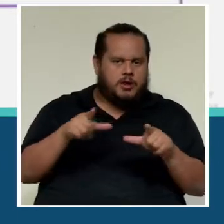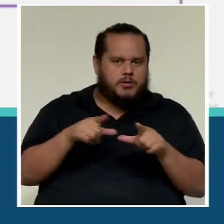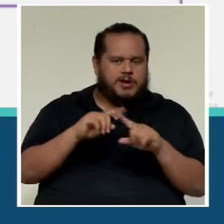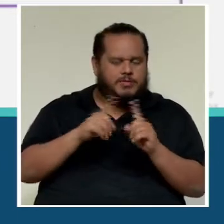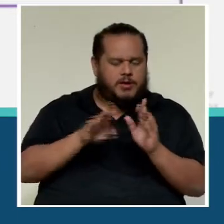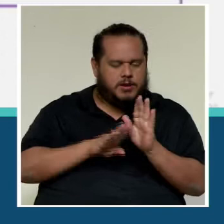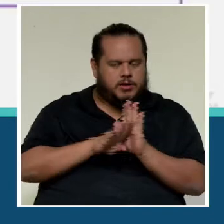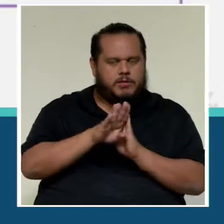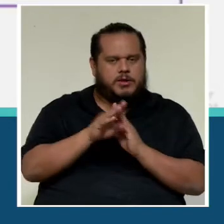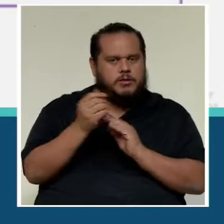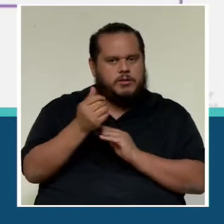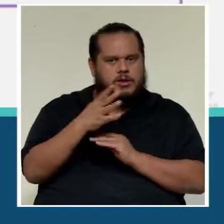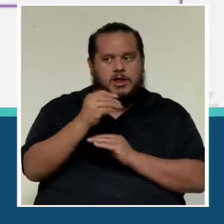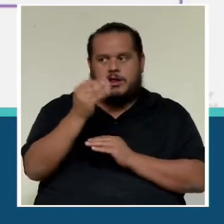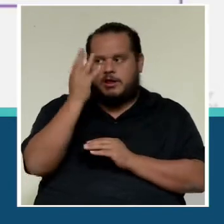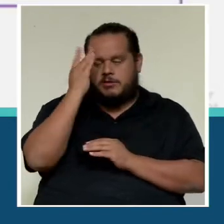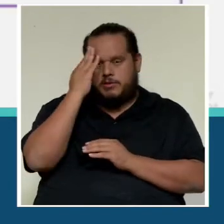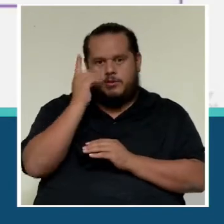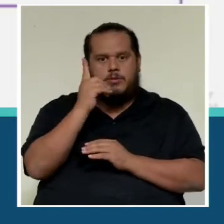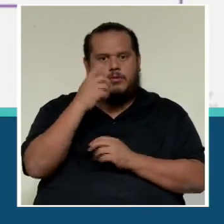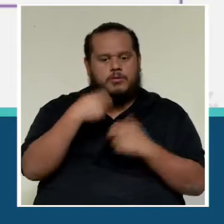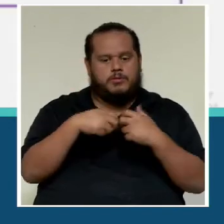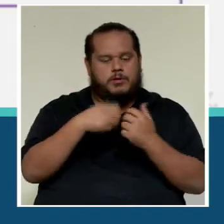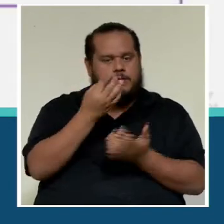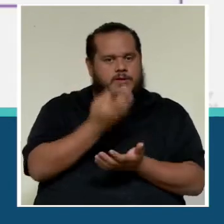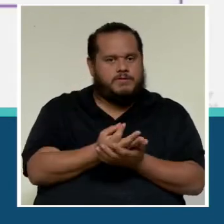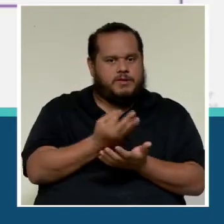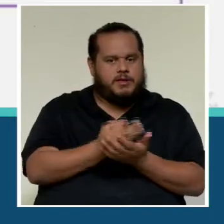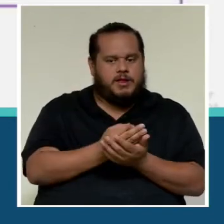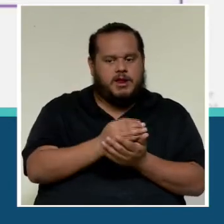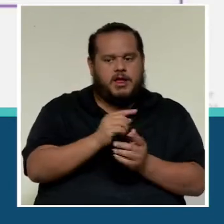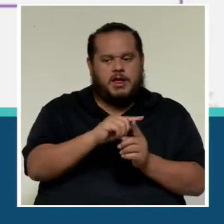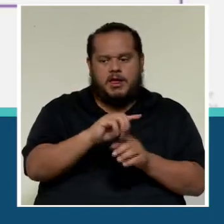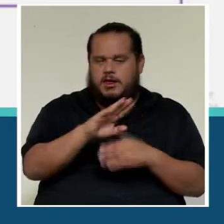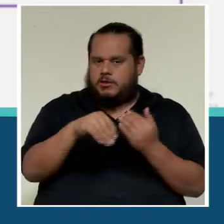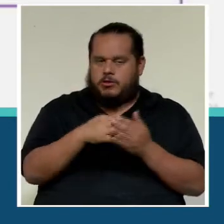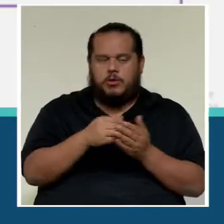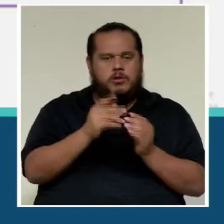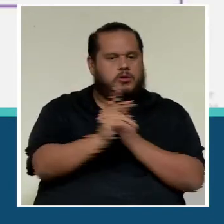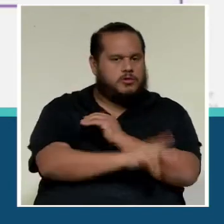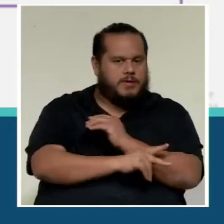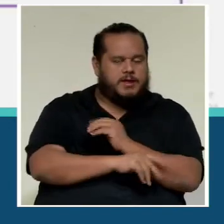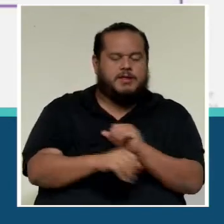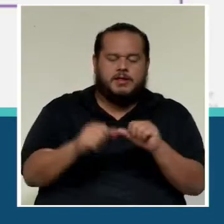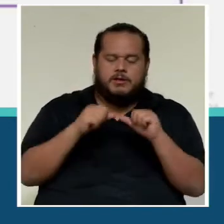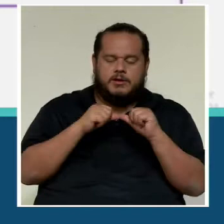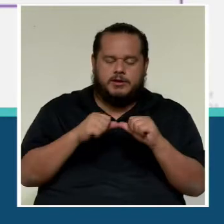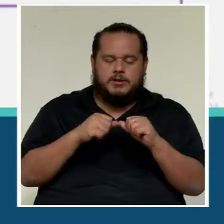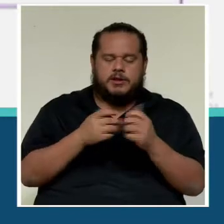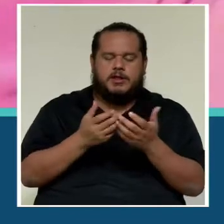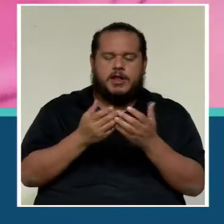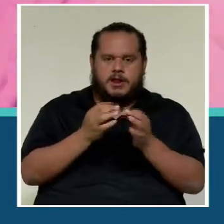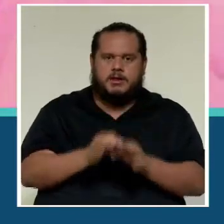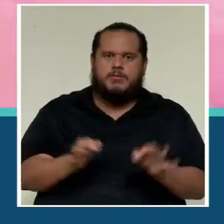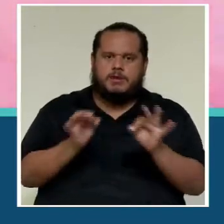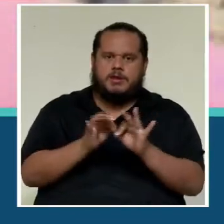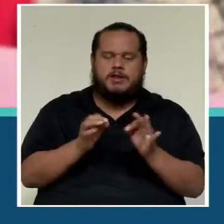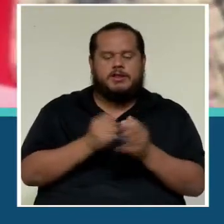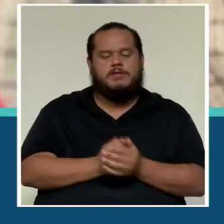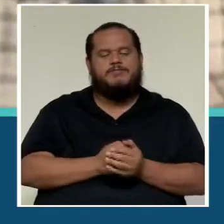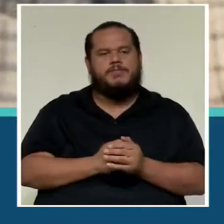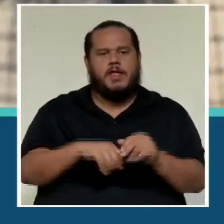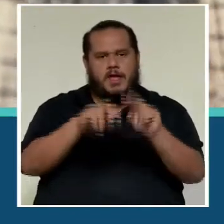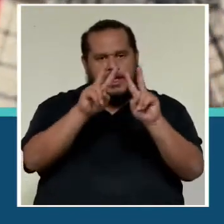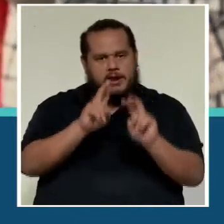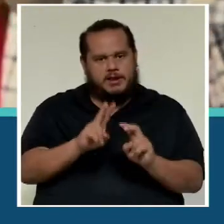precios y las preocupaciones por una crisis financiera en los países pues siguen siendo también relevantes. Según el análisis